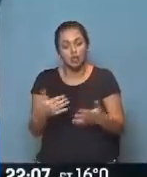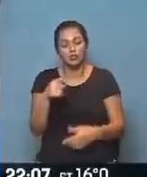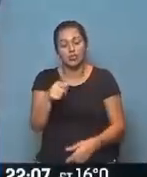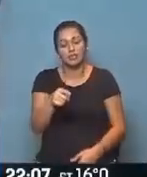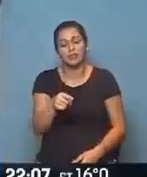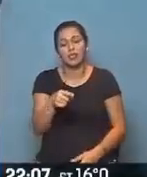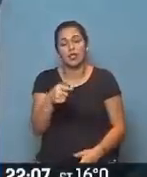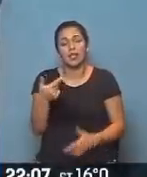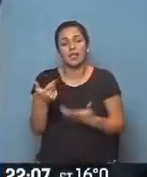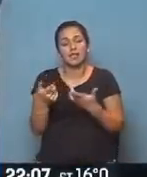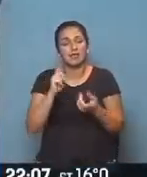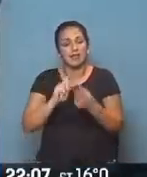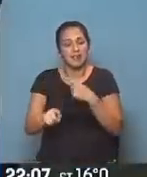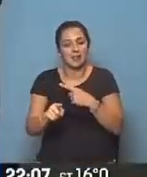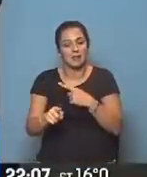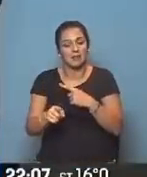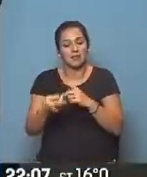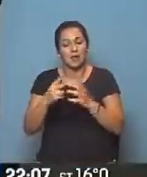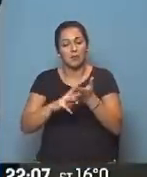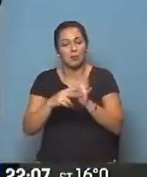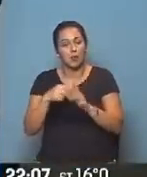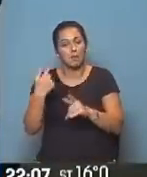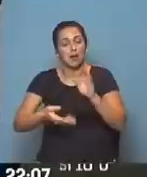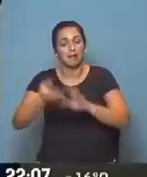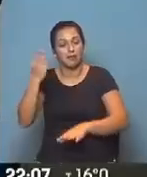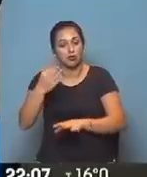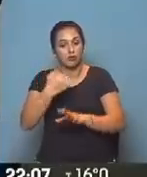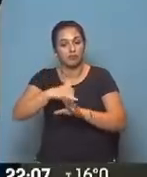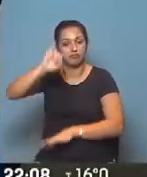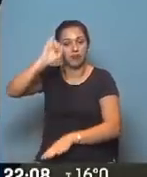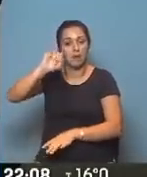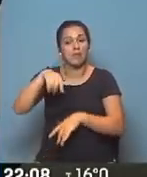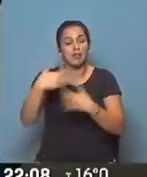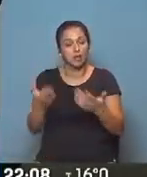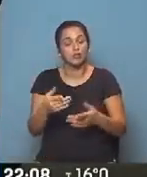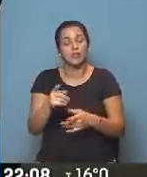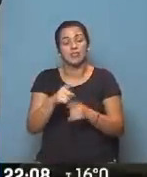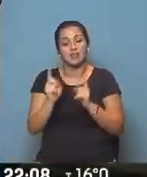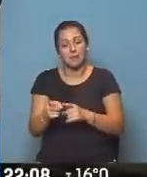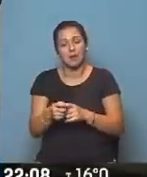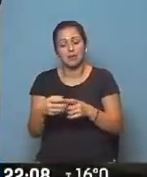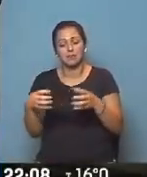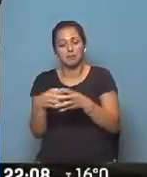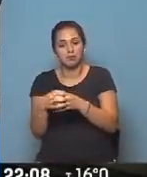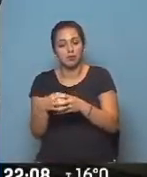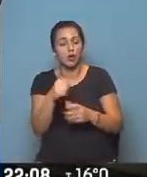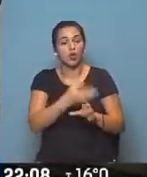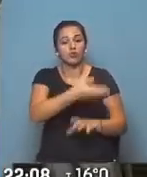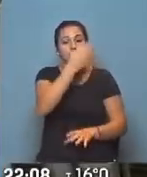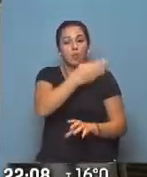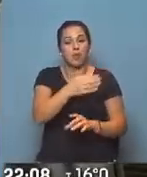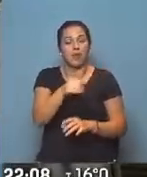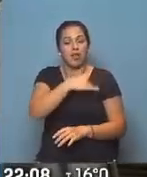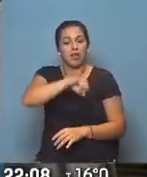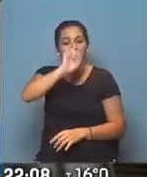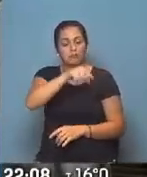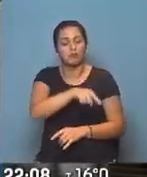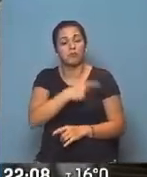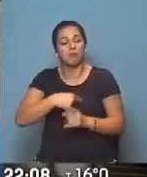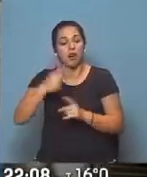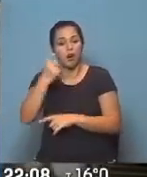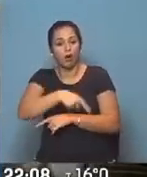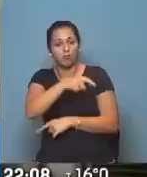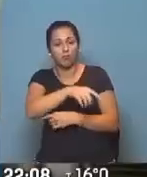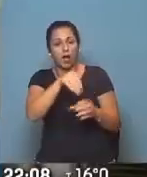efecto directo en la inflación. Por otro lado, es un férreo adversario de las subas de las tasas de interés y su orden al